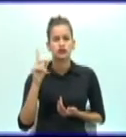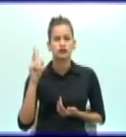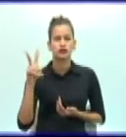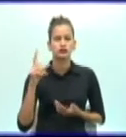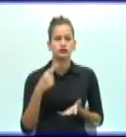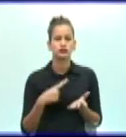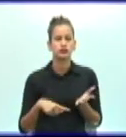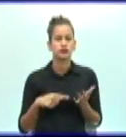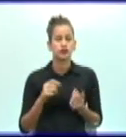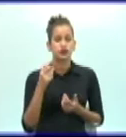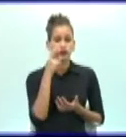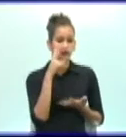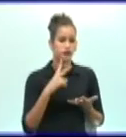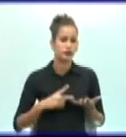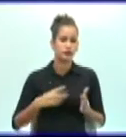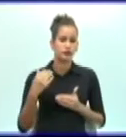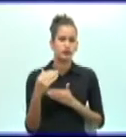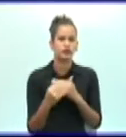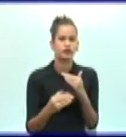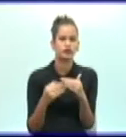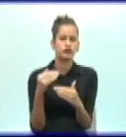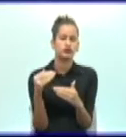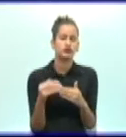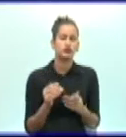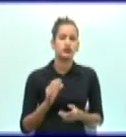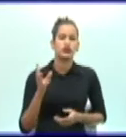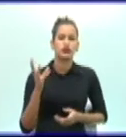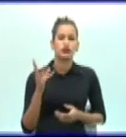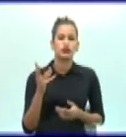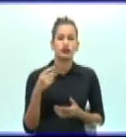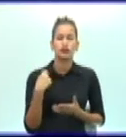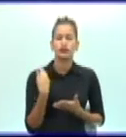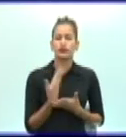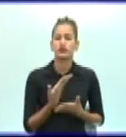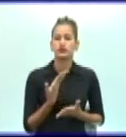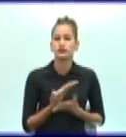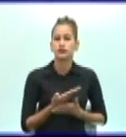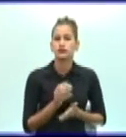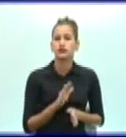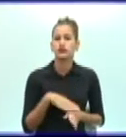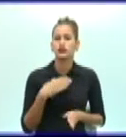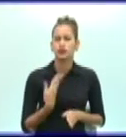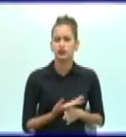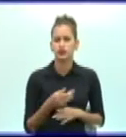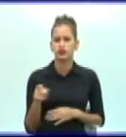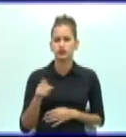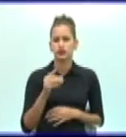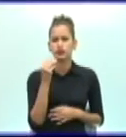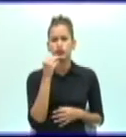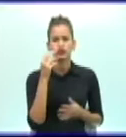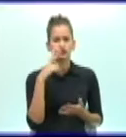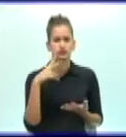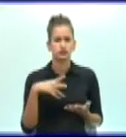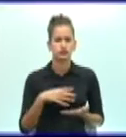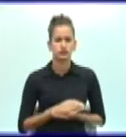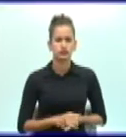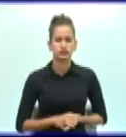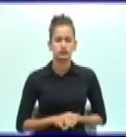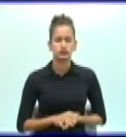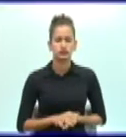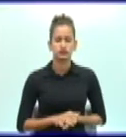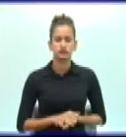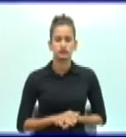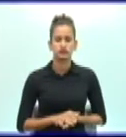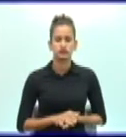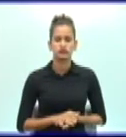el procedimiento y los cálculos auxiliares ustedes después los pueden revisar.